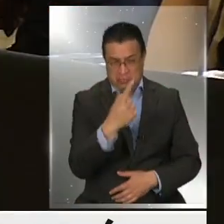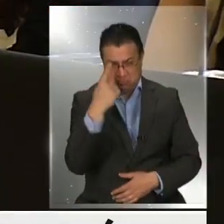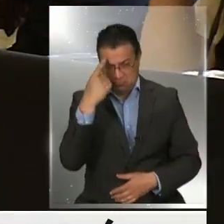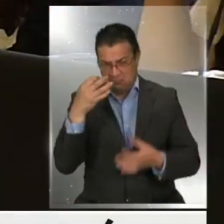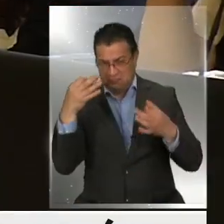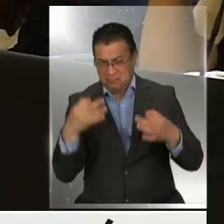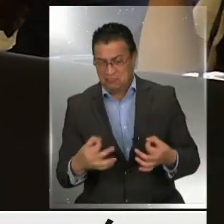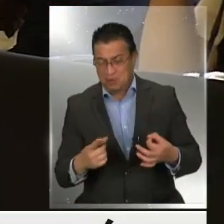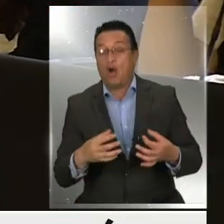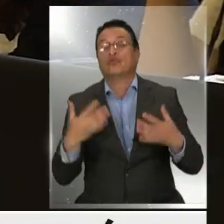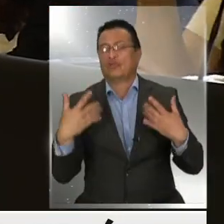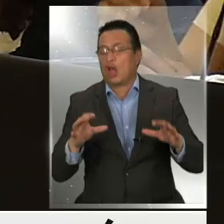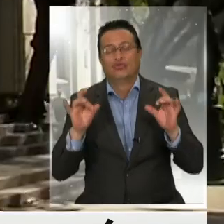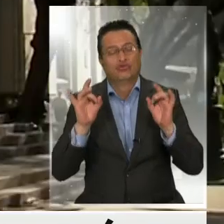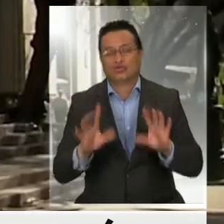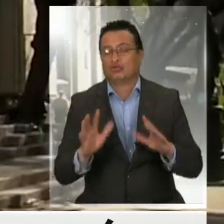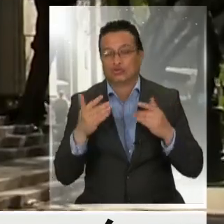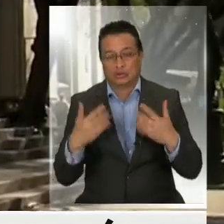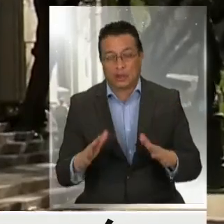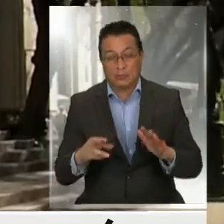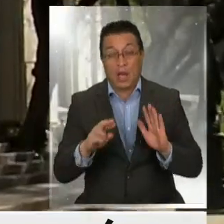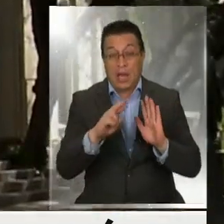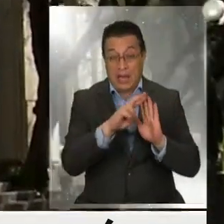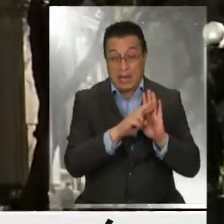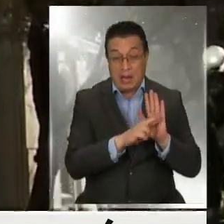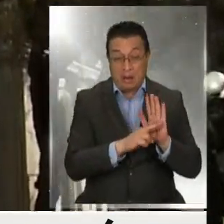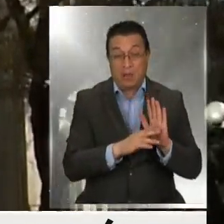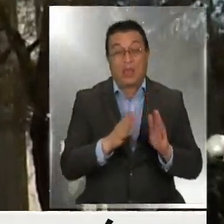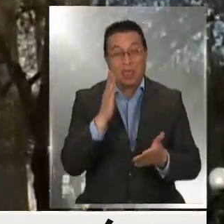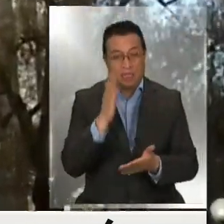ya es oficial. Y según el reglamento,